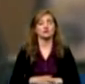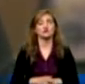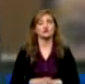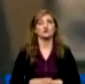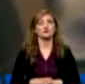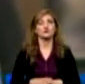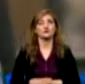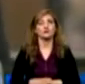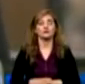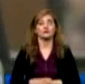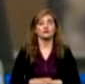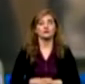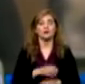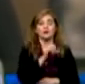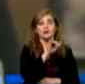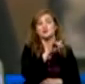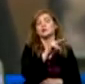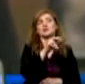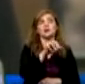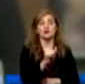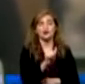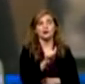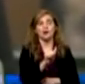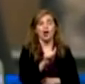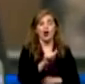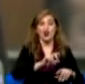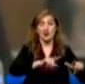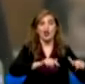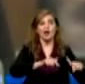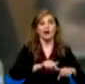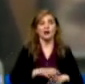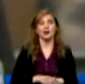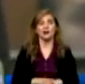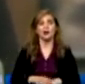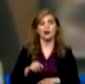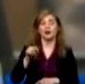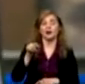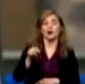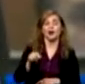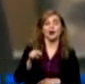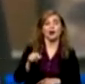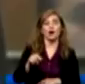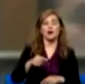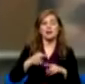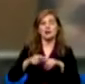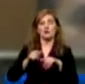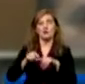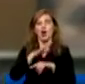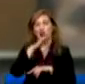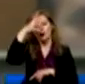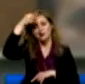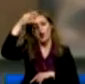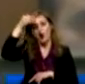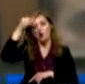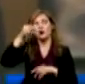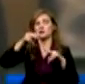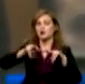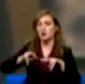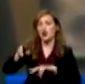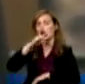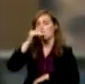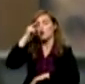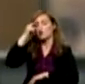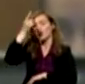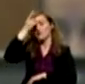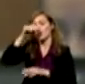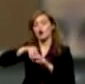Moreno, también Glass es Odebrecht. Y Correa es Campos Inge, y Correa es esa deuda externa voraz,